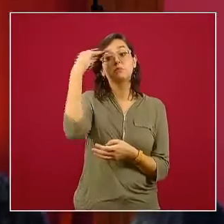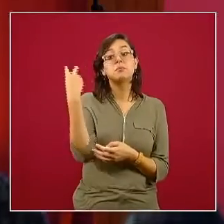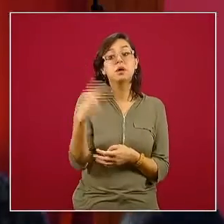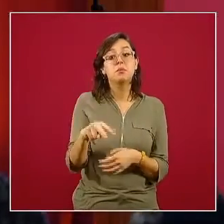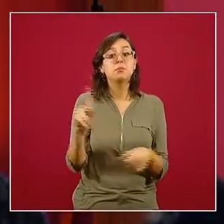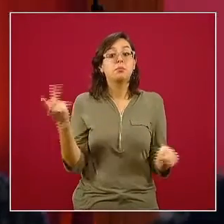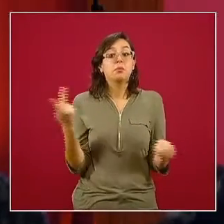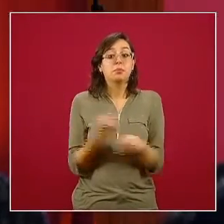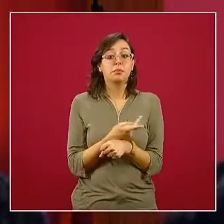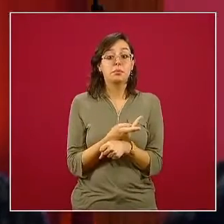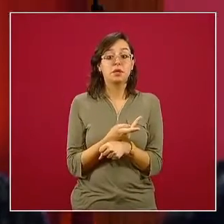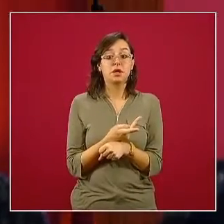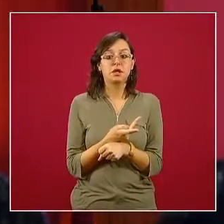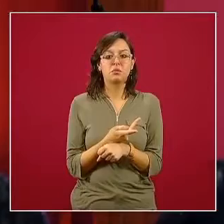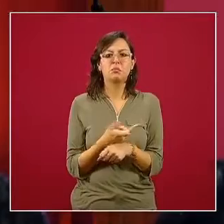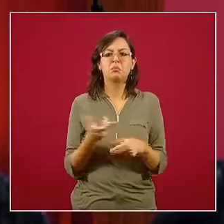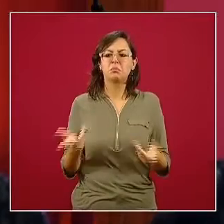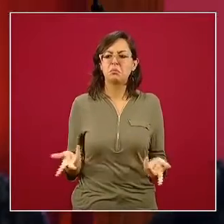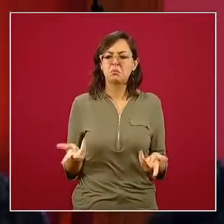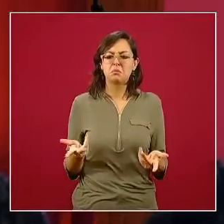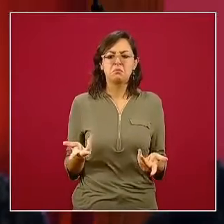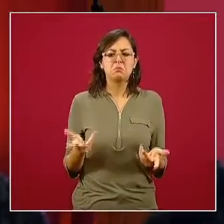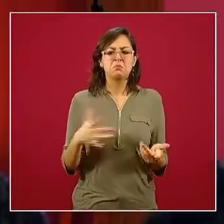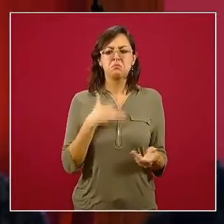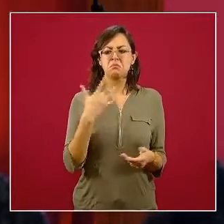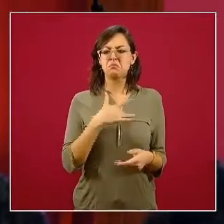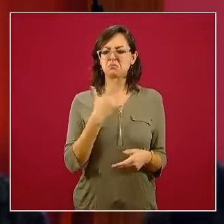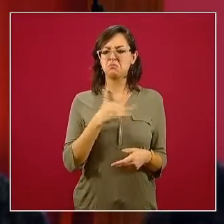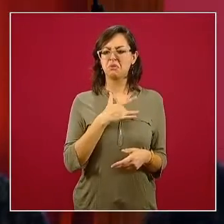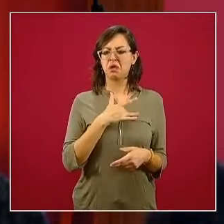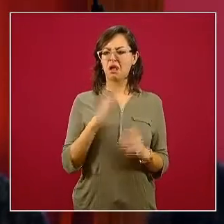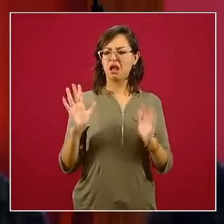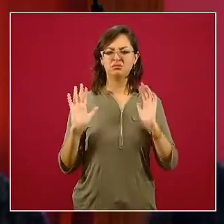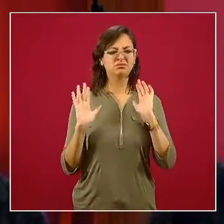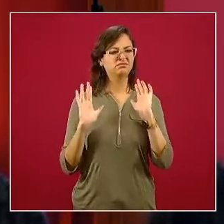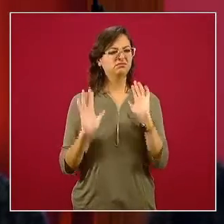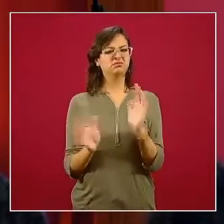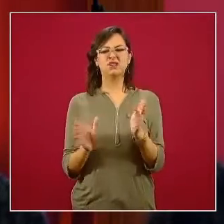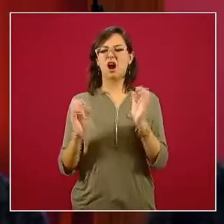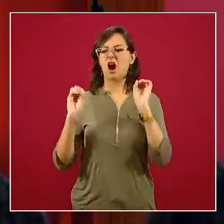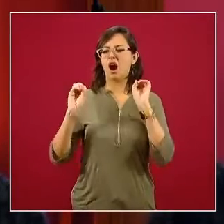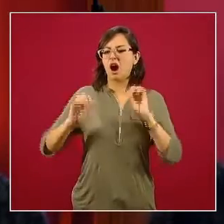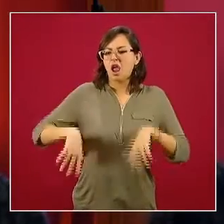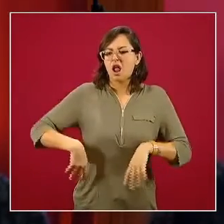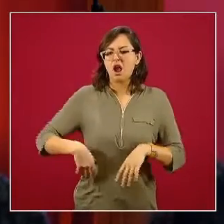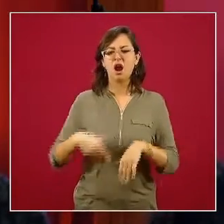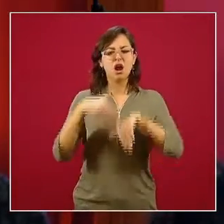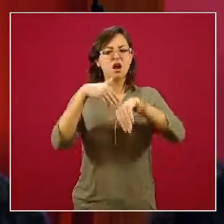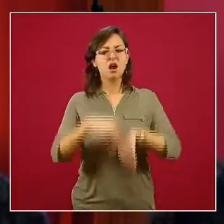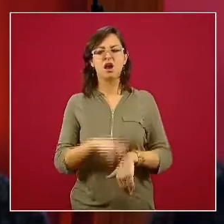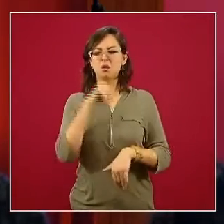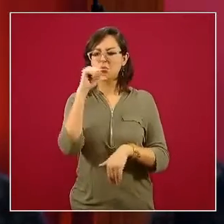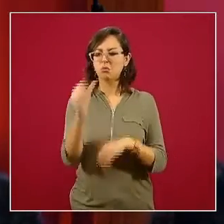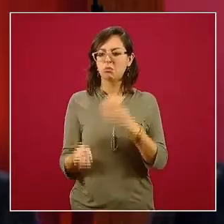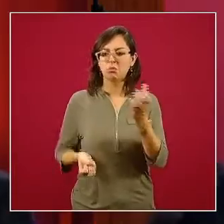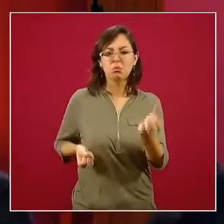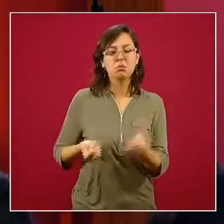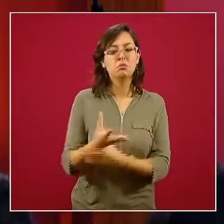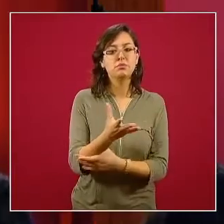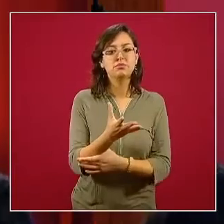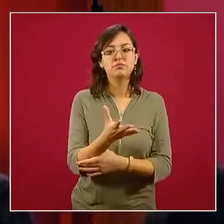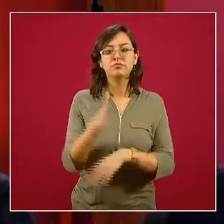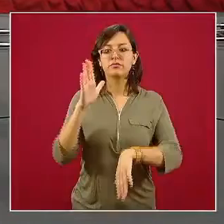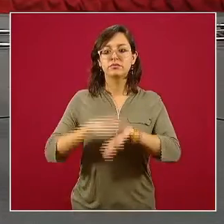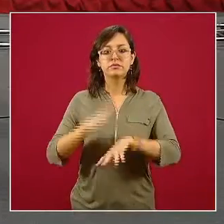México hubo un relajamiento de las medidas de la Jornada Nacional de Sana Distancia, se aprecia cualitativamente